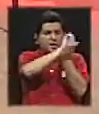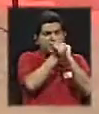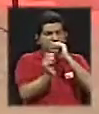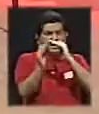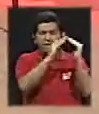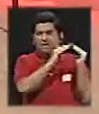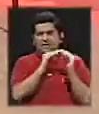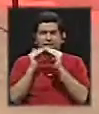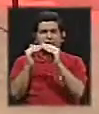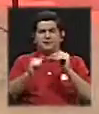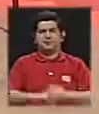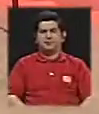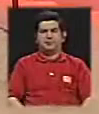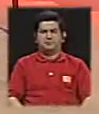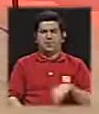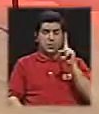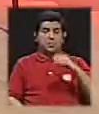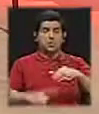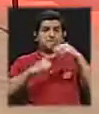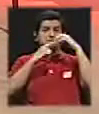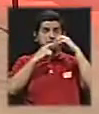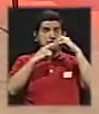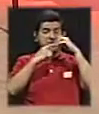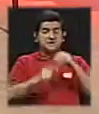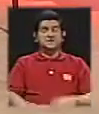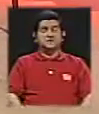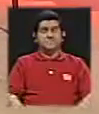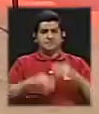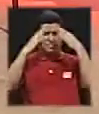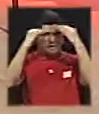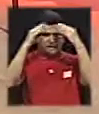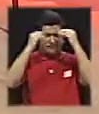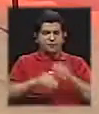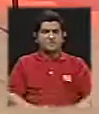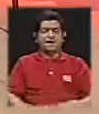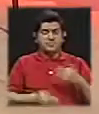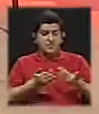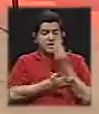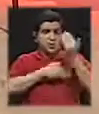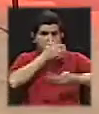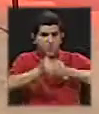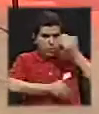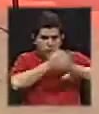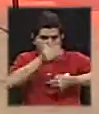pueblo y es uno de los principales referentes en nuestro nuevo proceso de